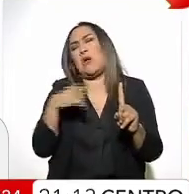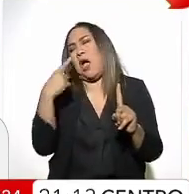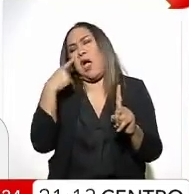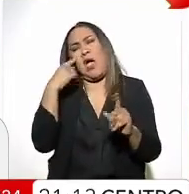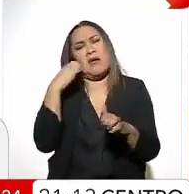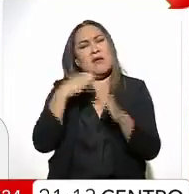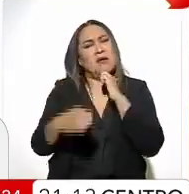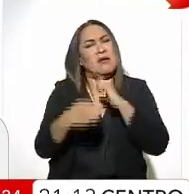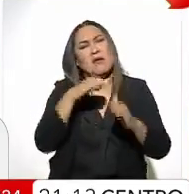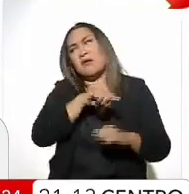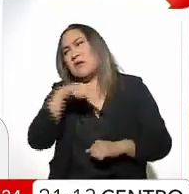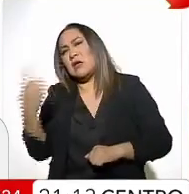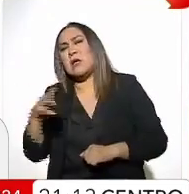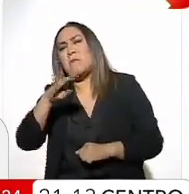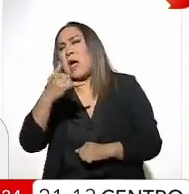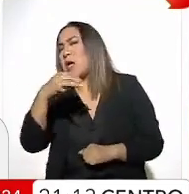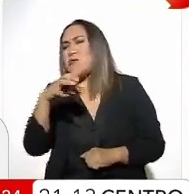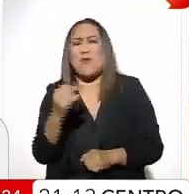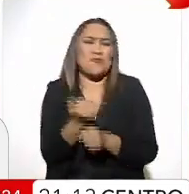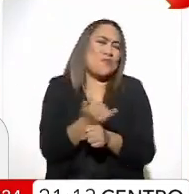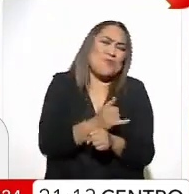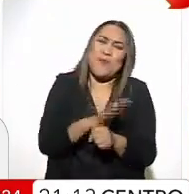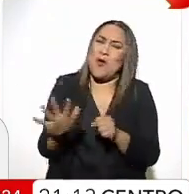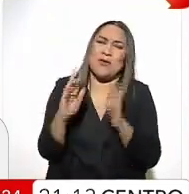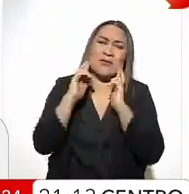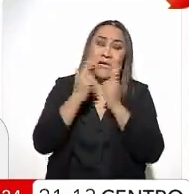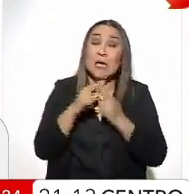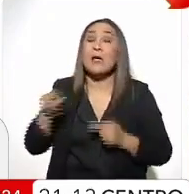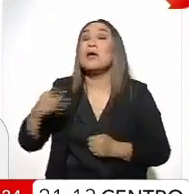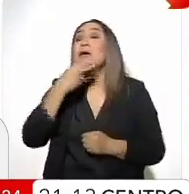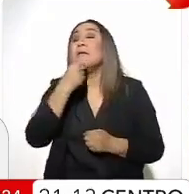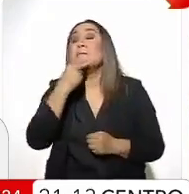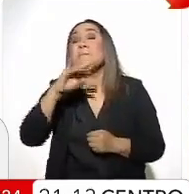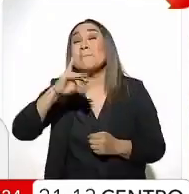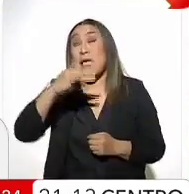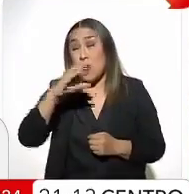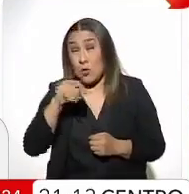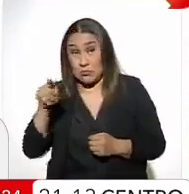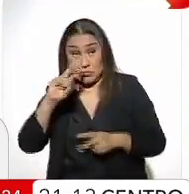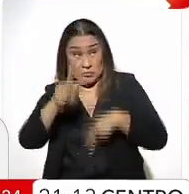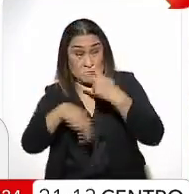Zambada. Y de todas maneras, va Mayo Zambada a ese lugar